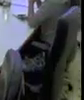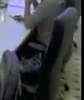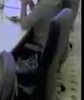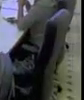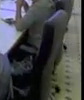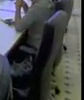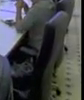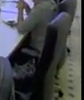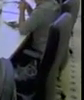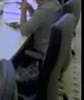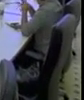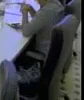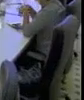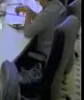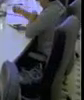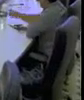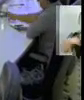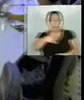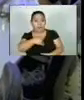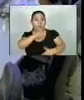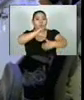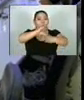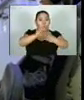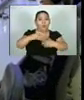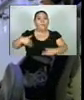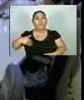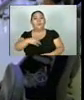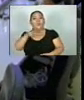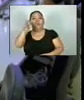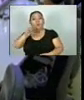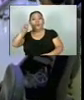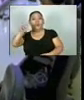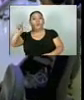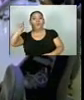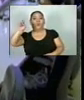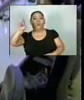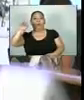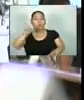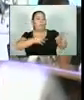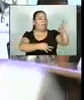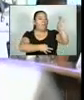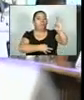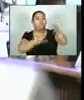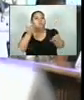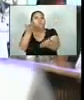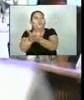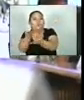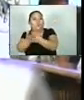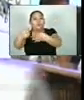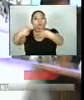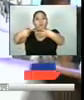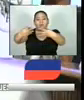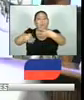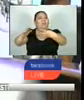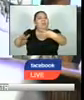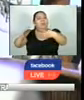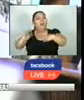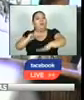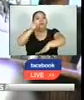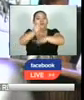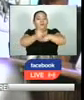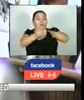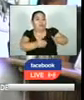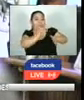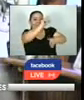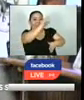Y los ministerios de Cultura y Turismo presentaron ante la Asamblea Legislativa la iniciativa de ley para la creación de la autoridad del